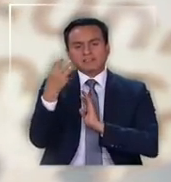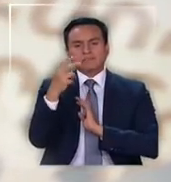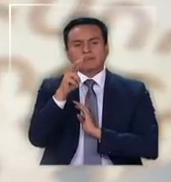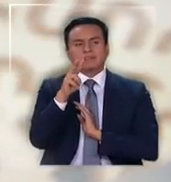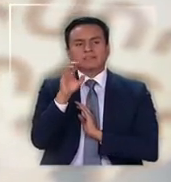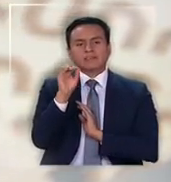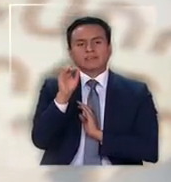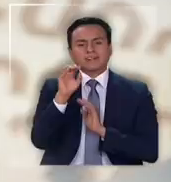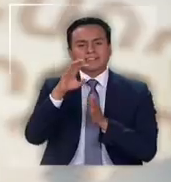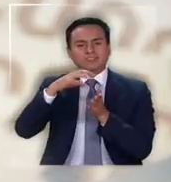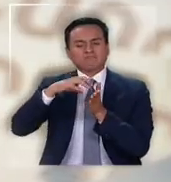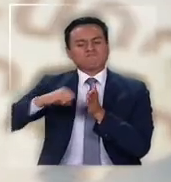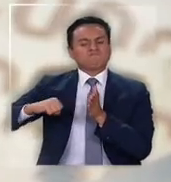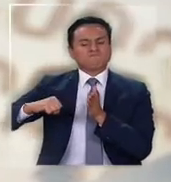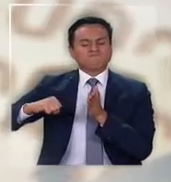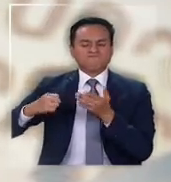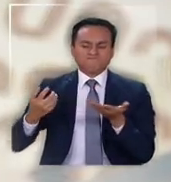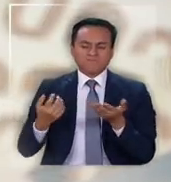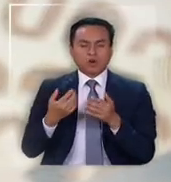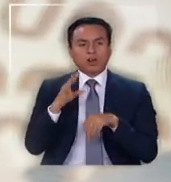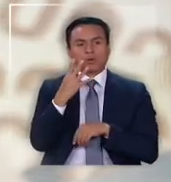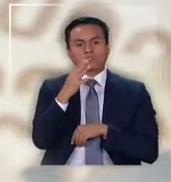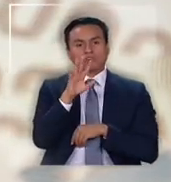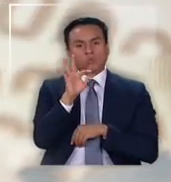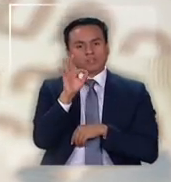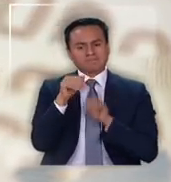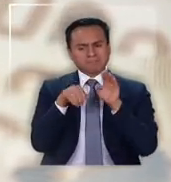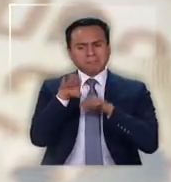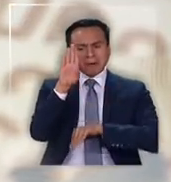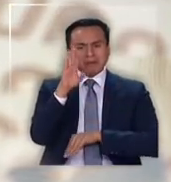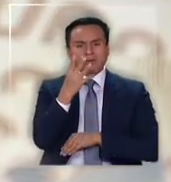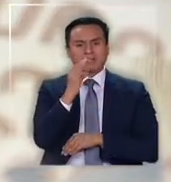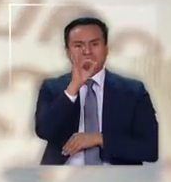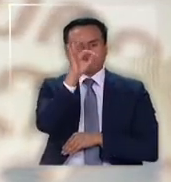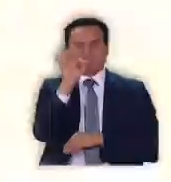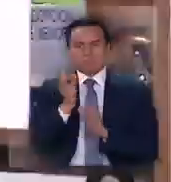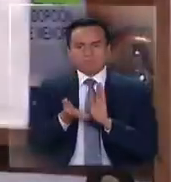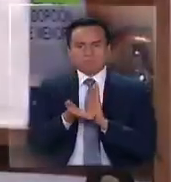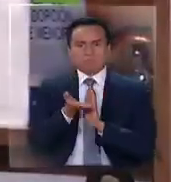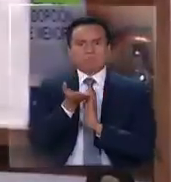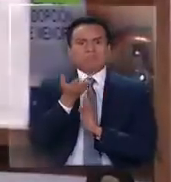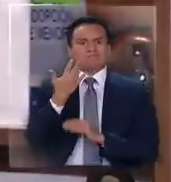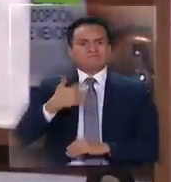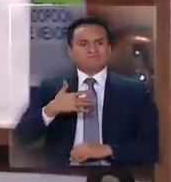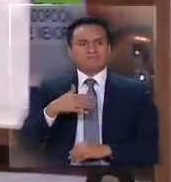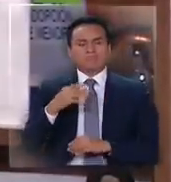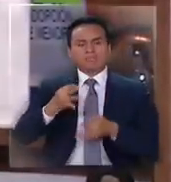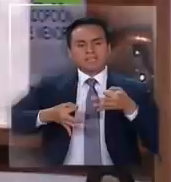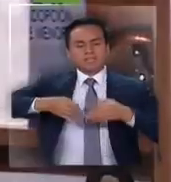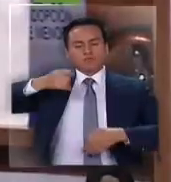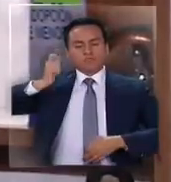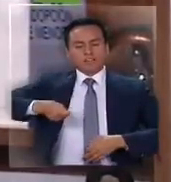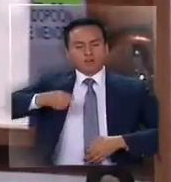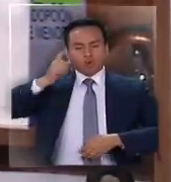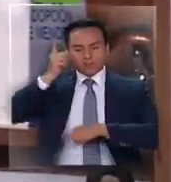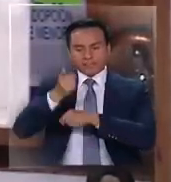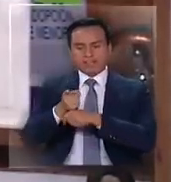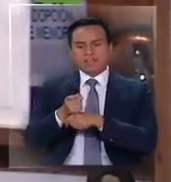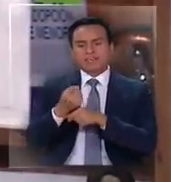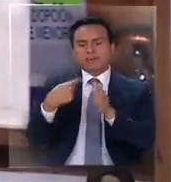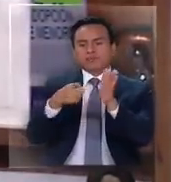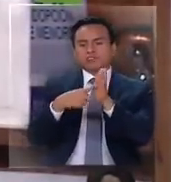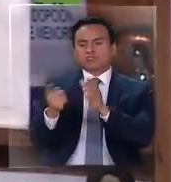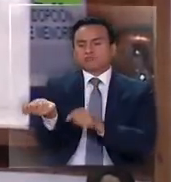320 retenciones, este año superó las 450, un 40% más. El tribunal ordena la retención y la